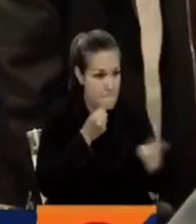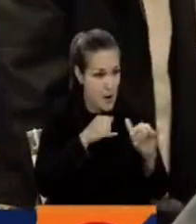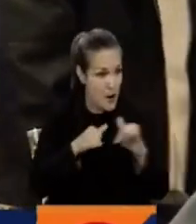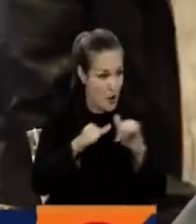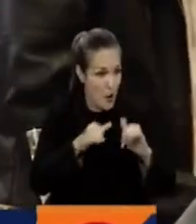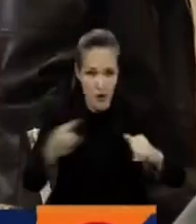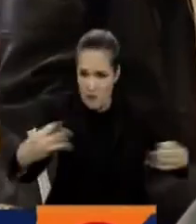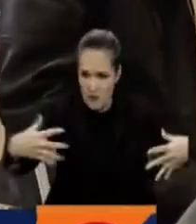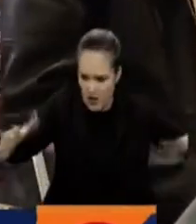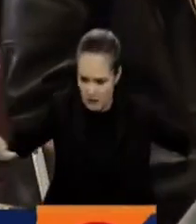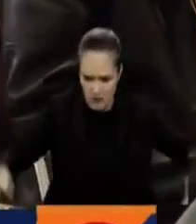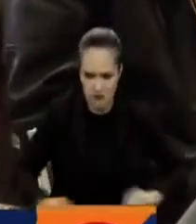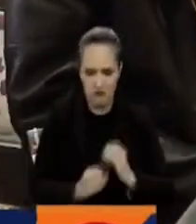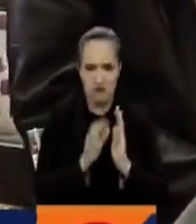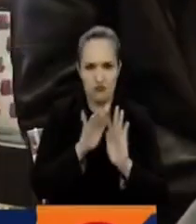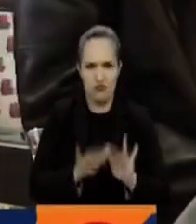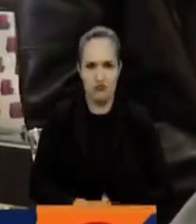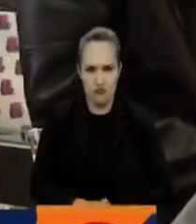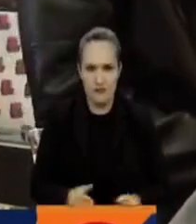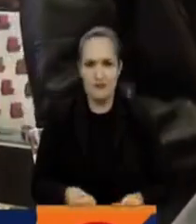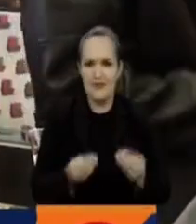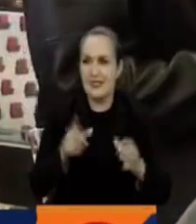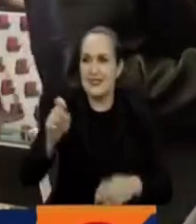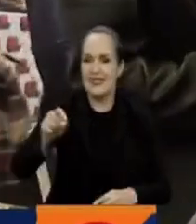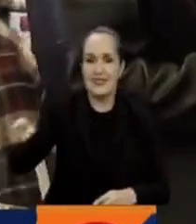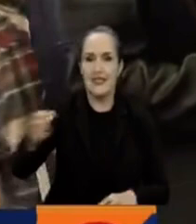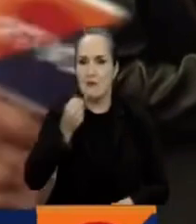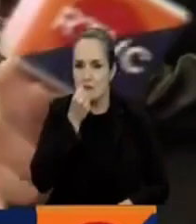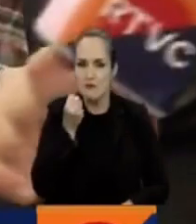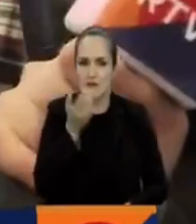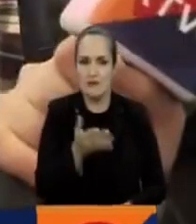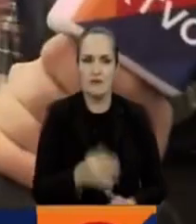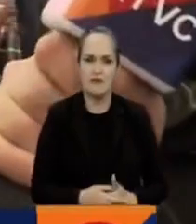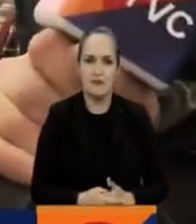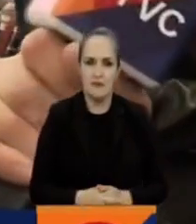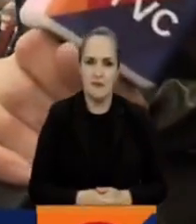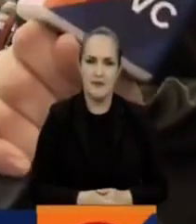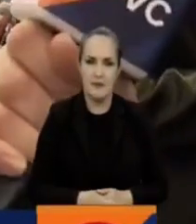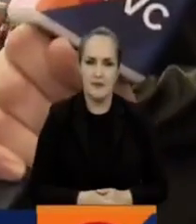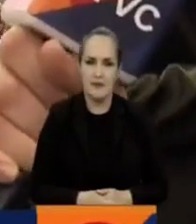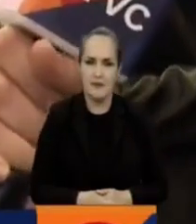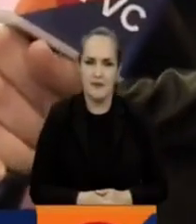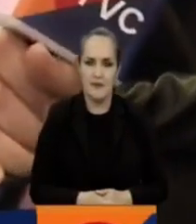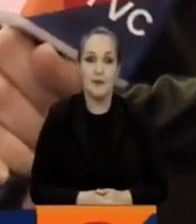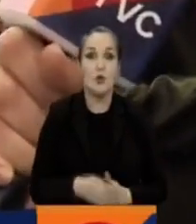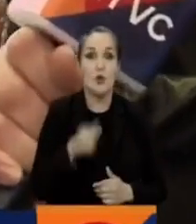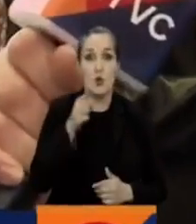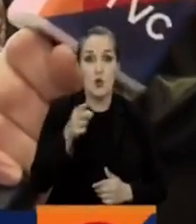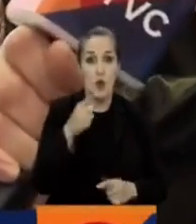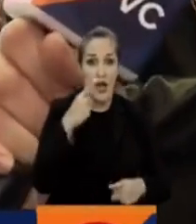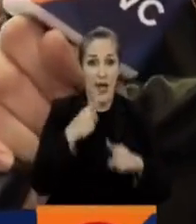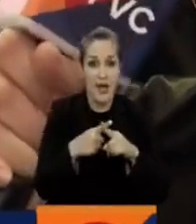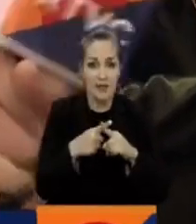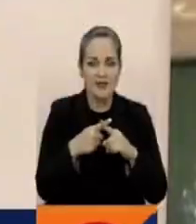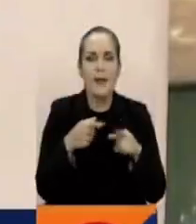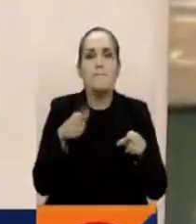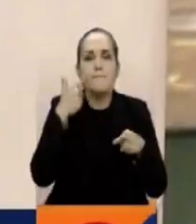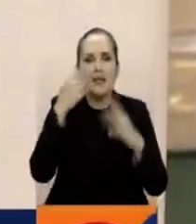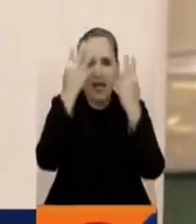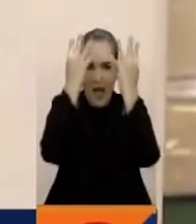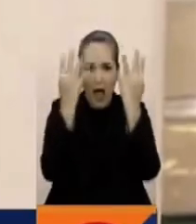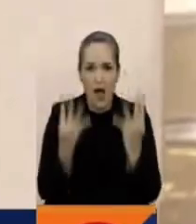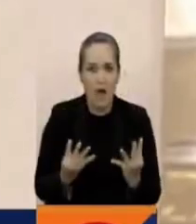personas que conozco que ya necesitaban salir. Entonces, según entiendo, tú eras un pajarito dentro de una jaula.